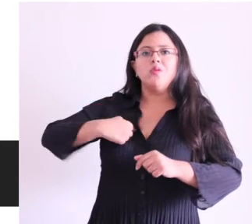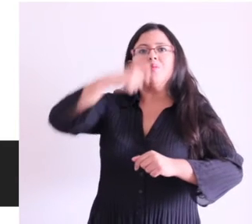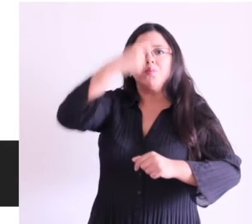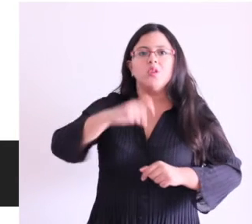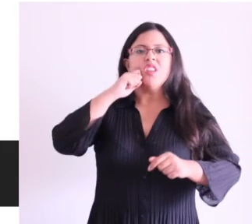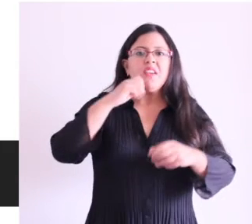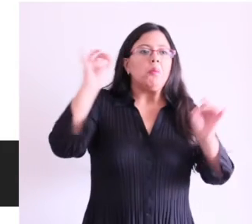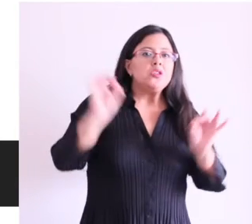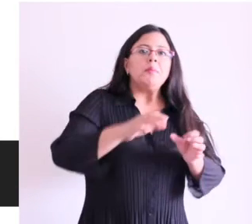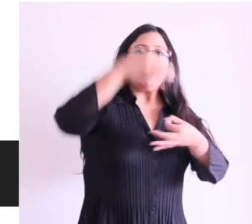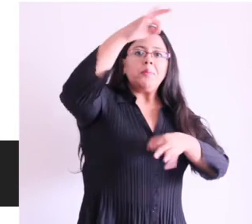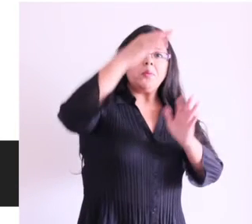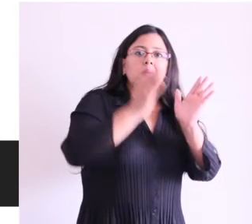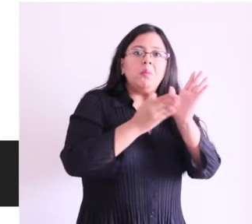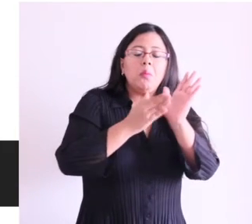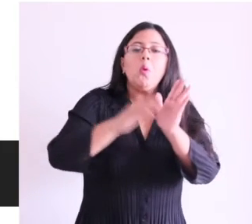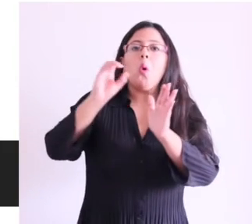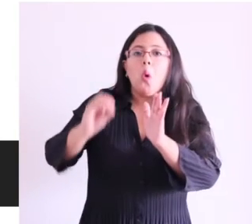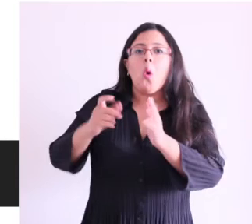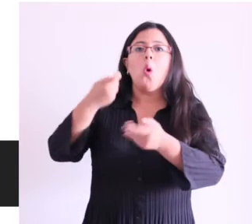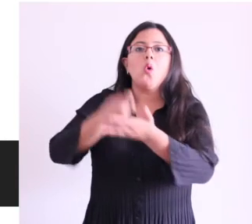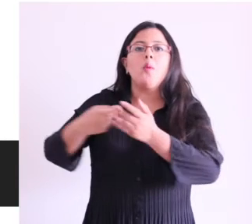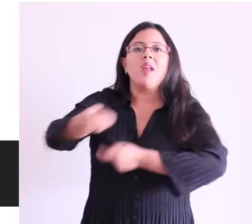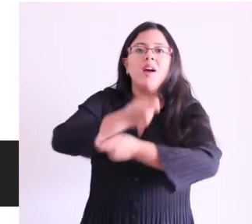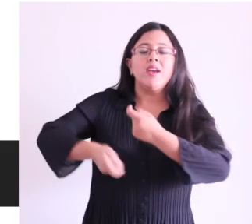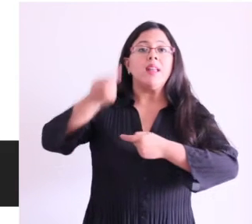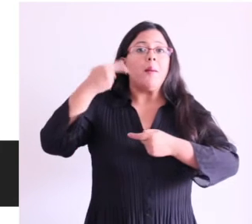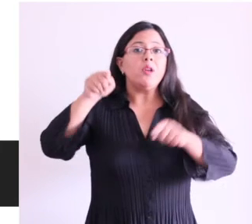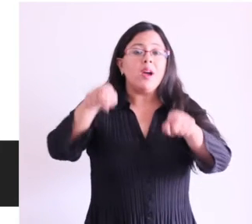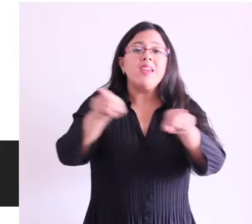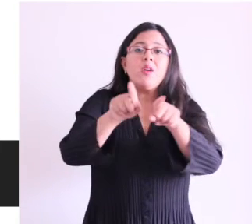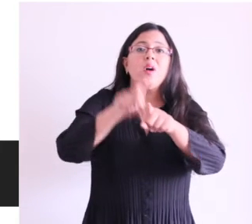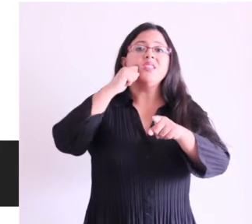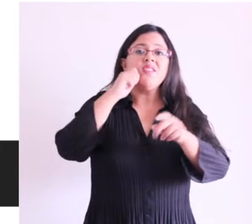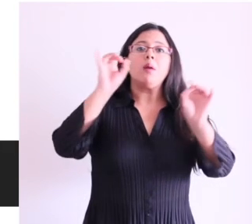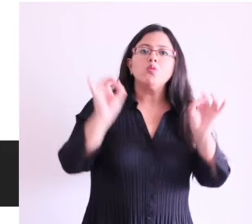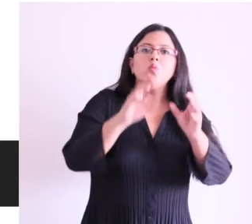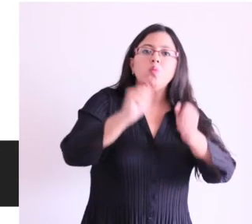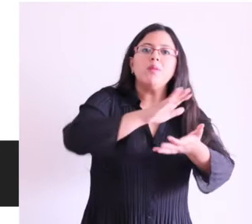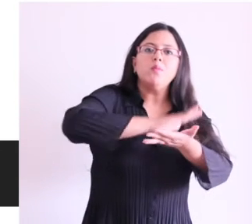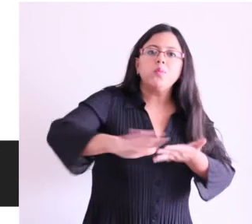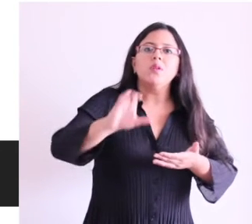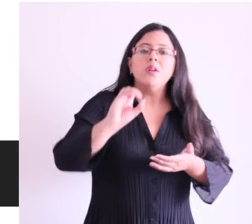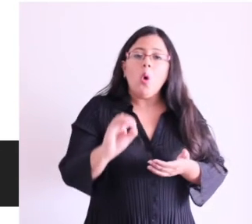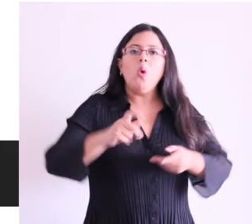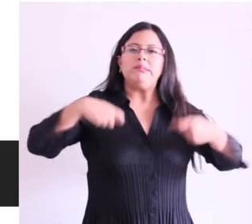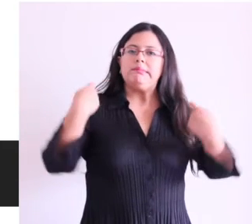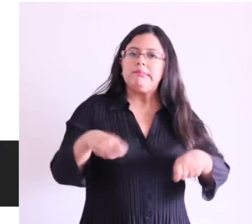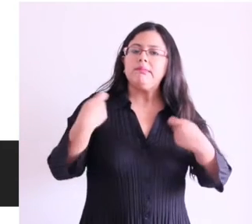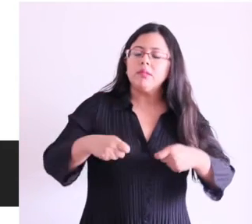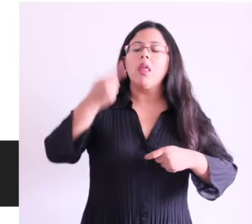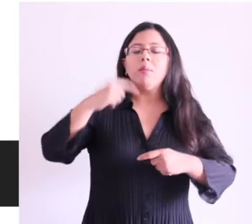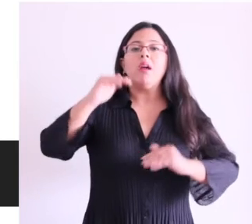una compraventa. Según la finalidad que persigue el acto jurídico, estos pueden ser gratuitos u onerosos. En